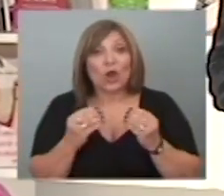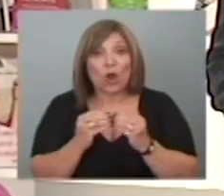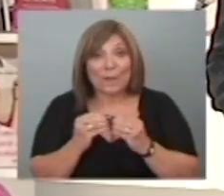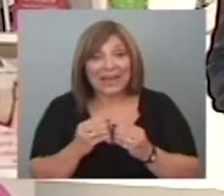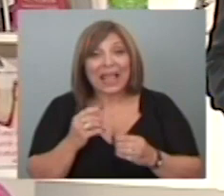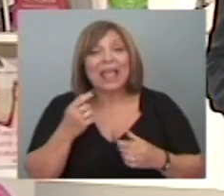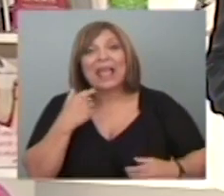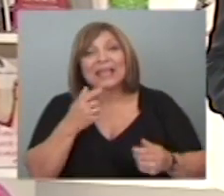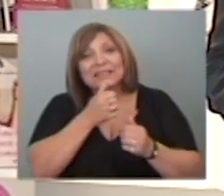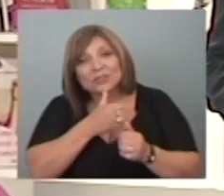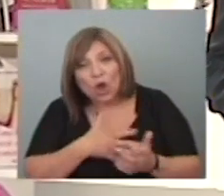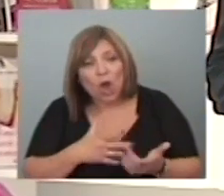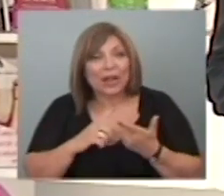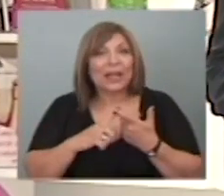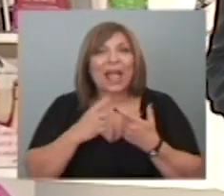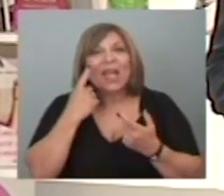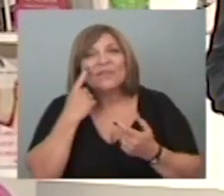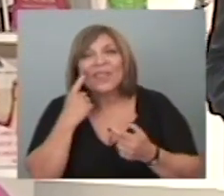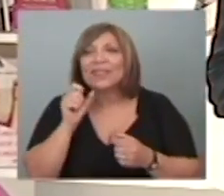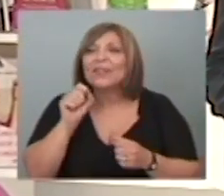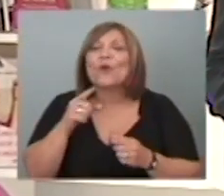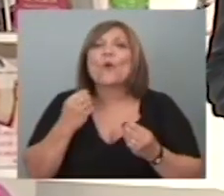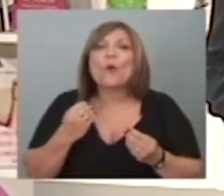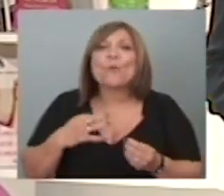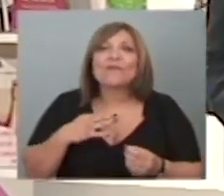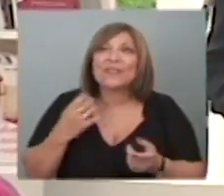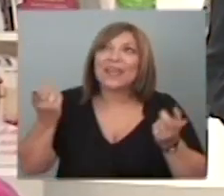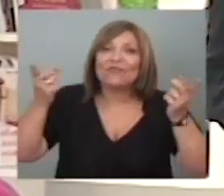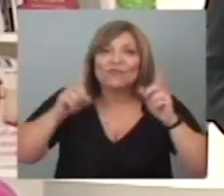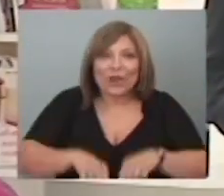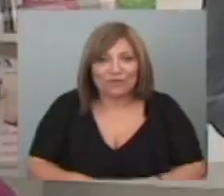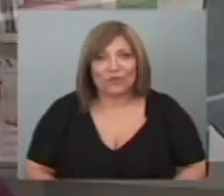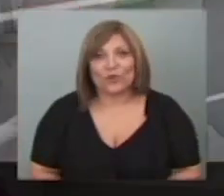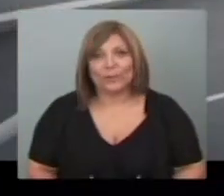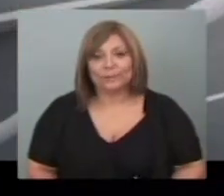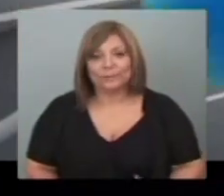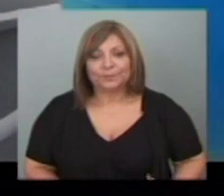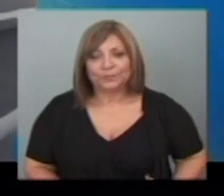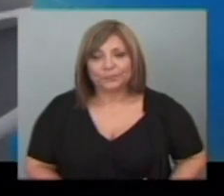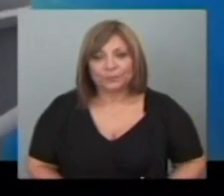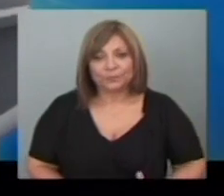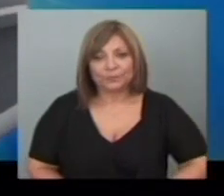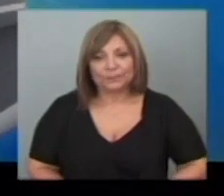sobre historias de vida de los uruguayos que regresan a casa. Vamos a ver un adelanto.